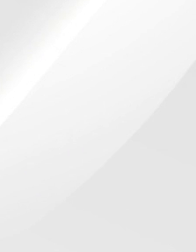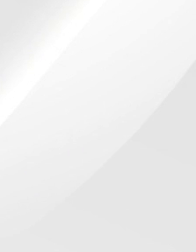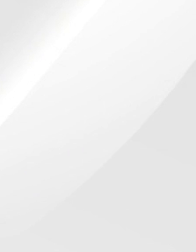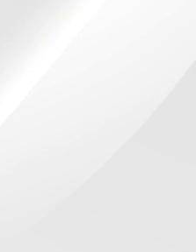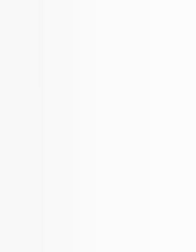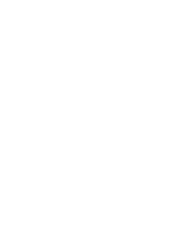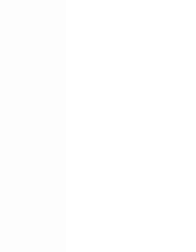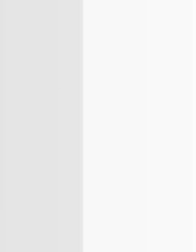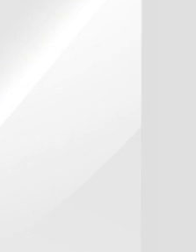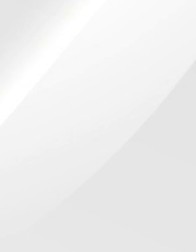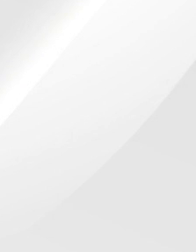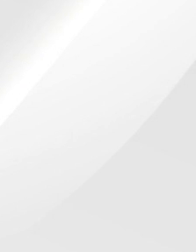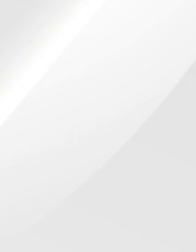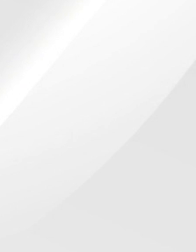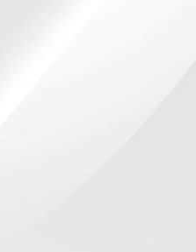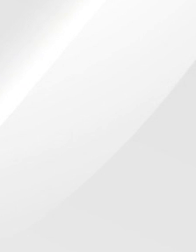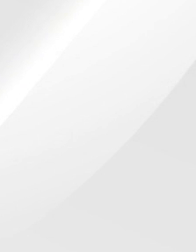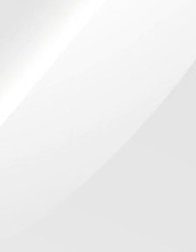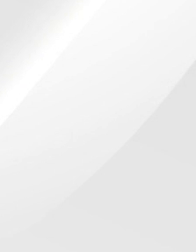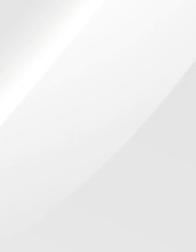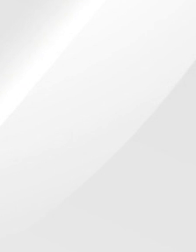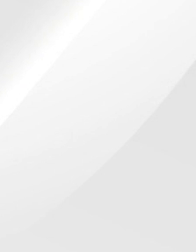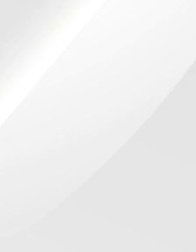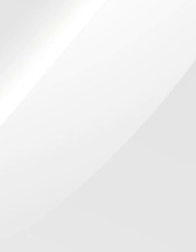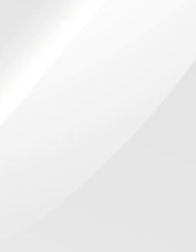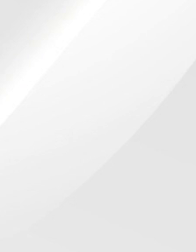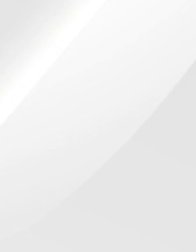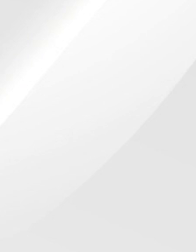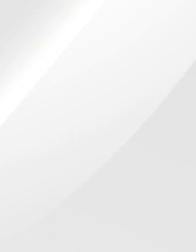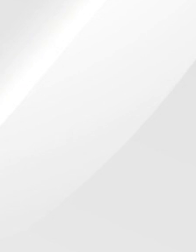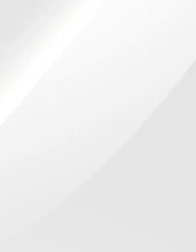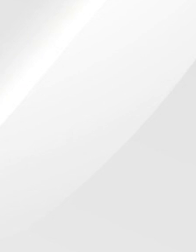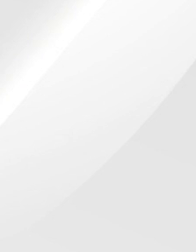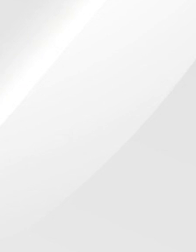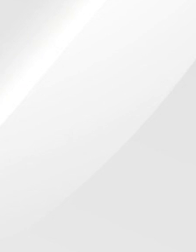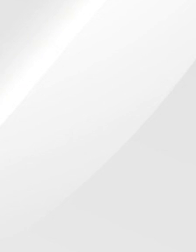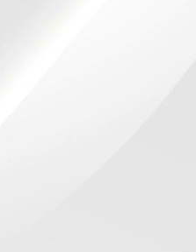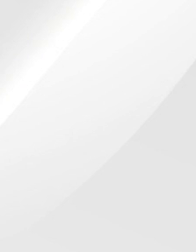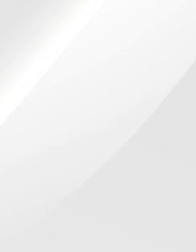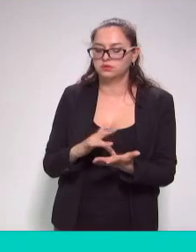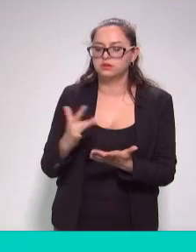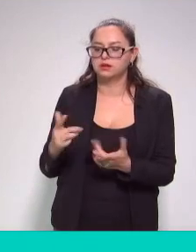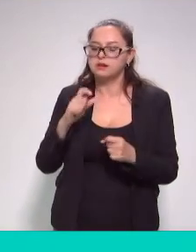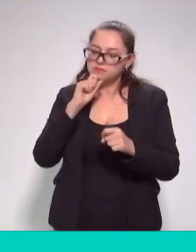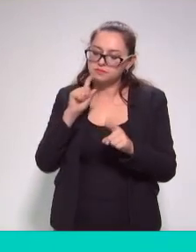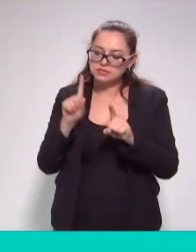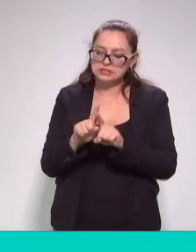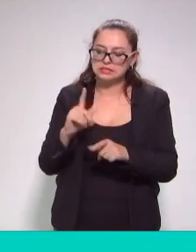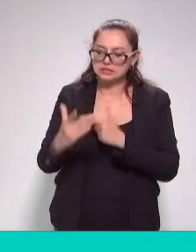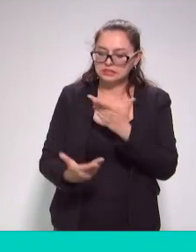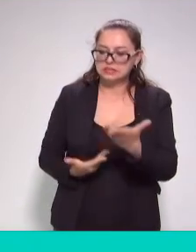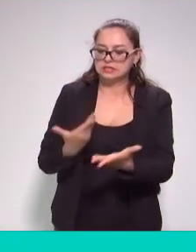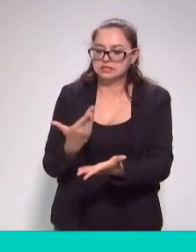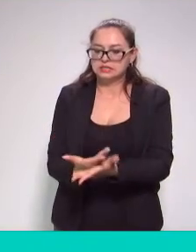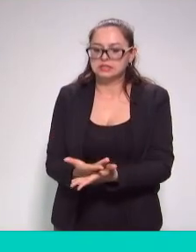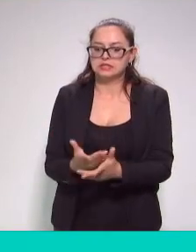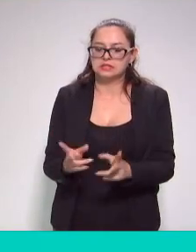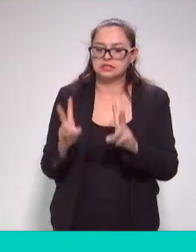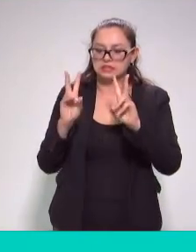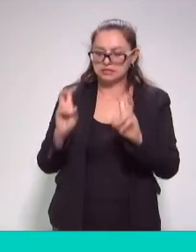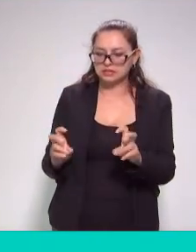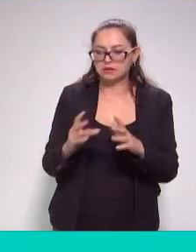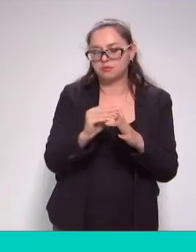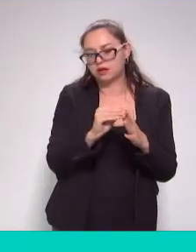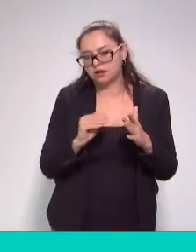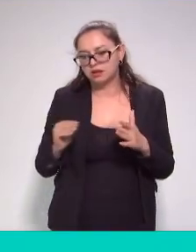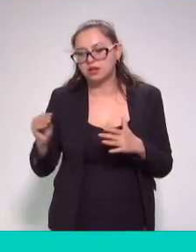Instituto Nacional de Transparencia, Acceso a la Información y Protección de Datos Personales. El INAI instruyó a Pemex Logística para que realice